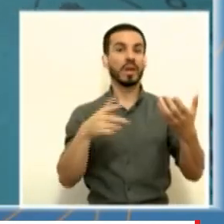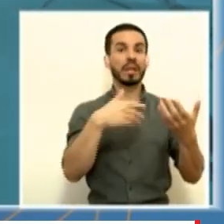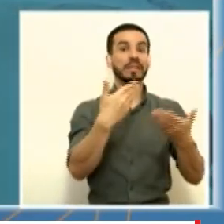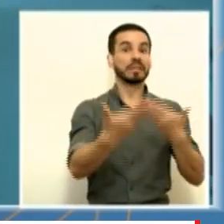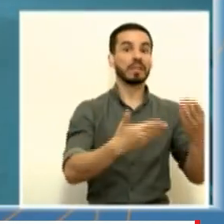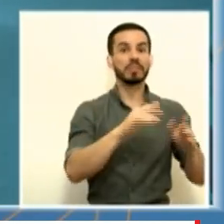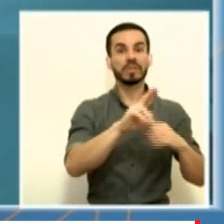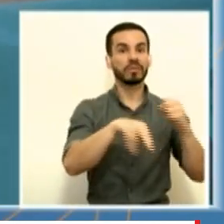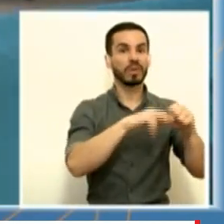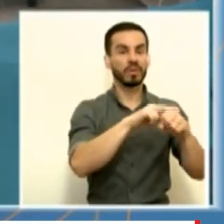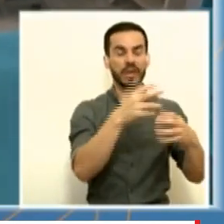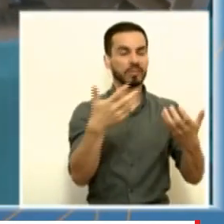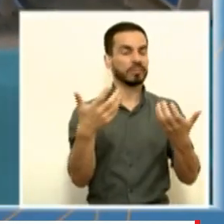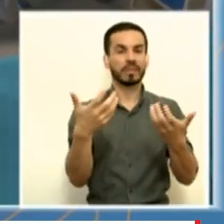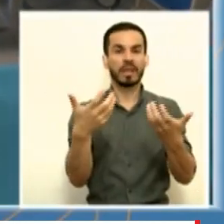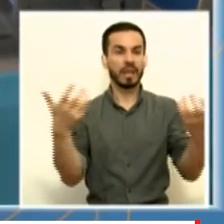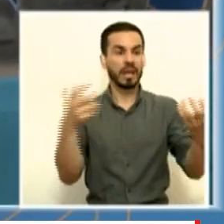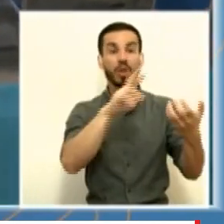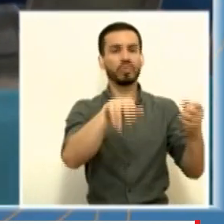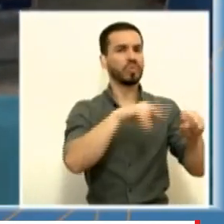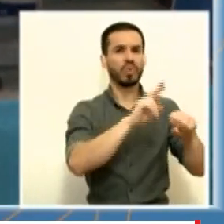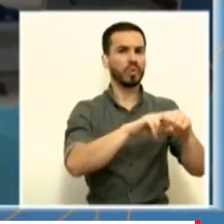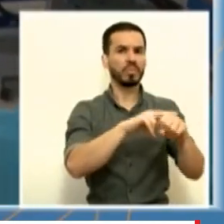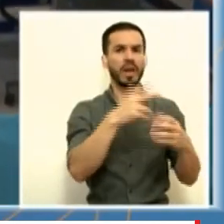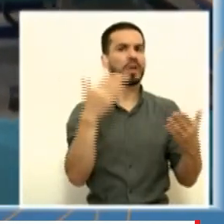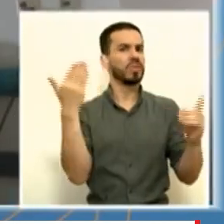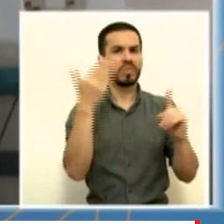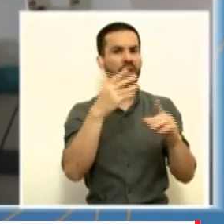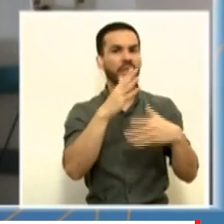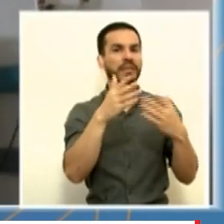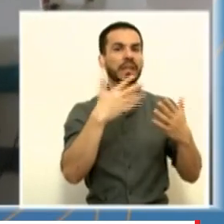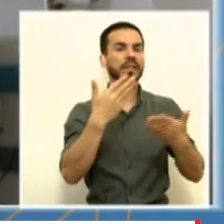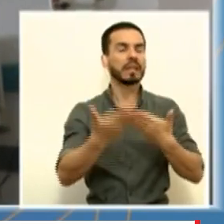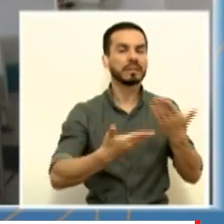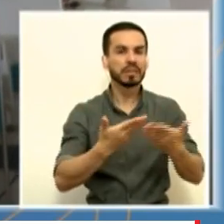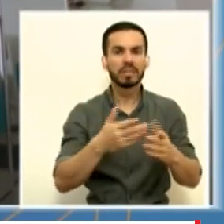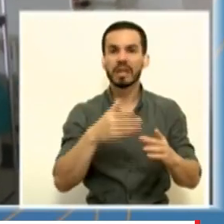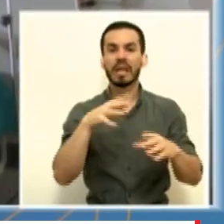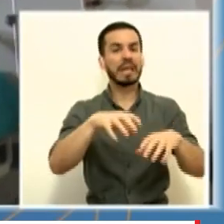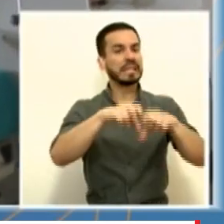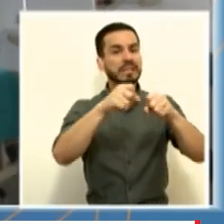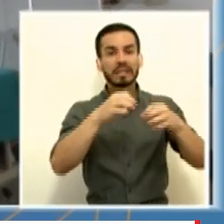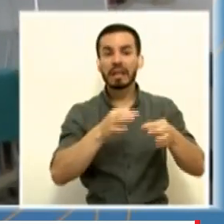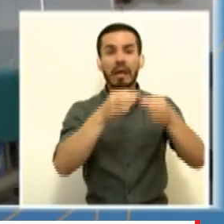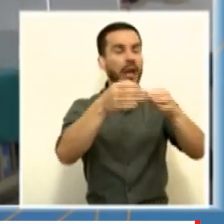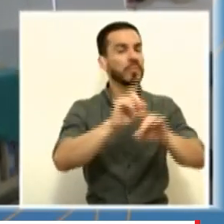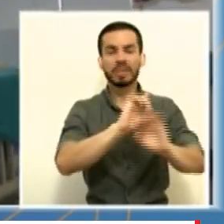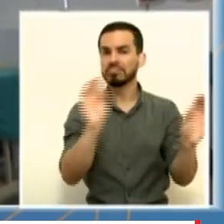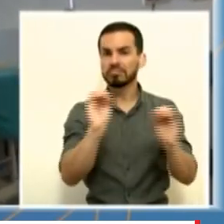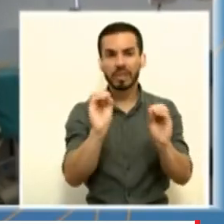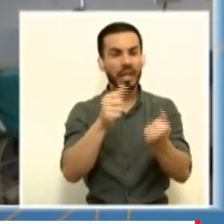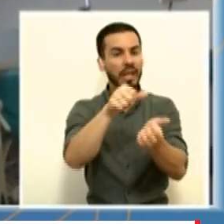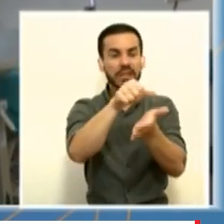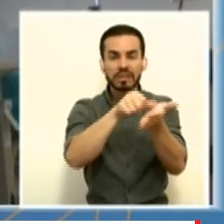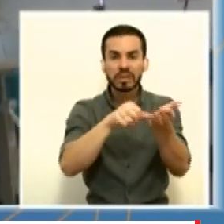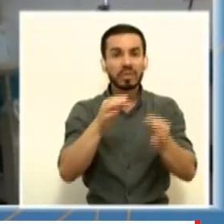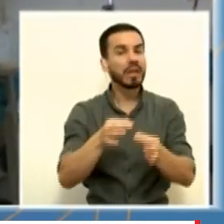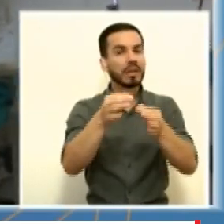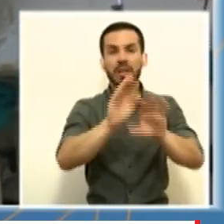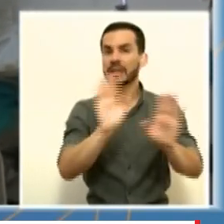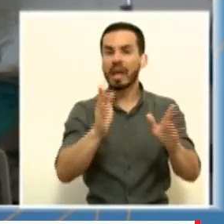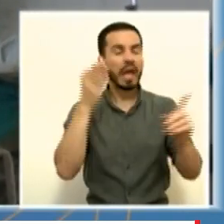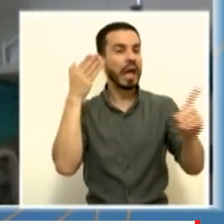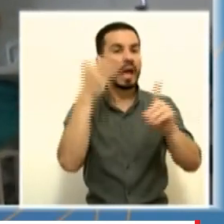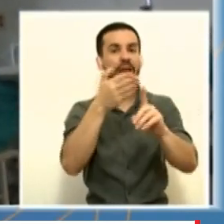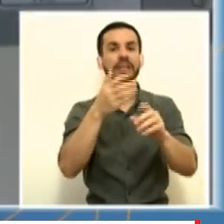INS, que se mantiene totalmente normal. No se va a afectar en nada, no se van a afectar las citas, no se van a afectar las cirugías, no se va a afectar la